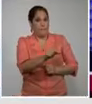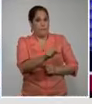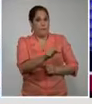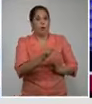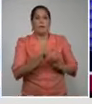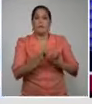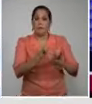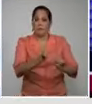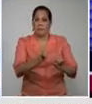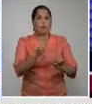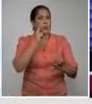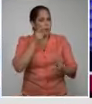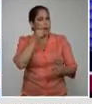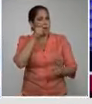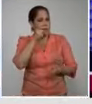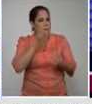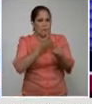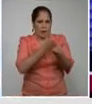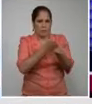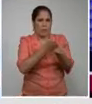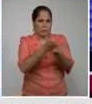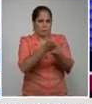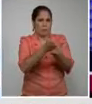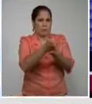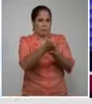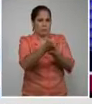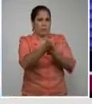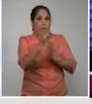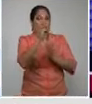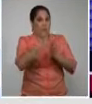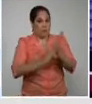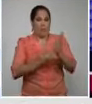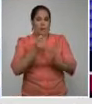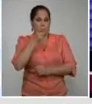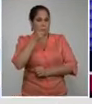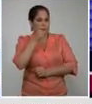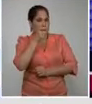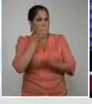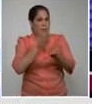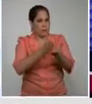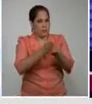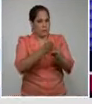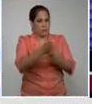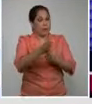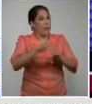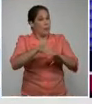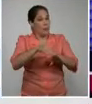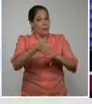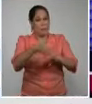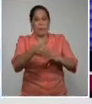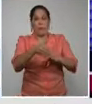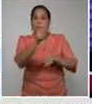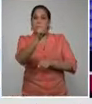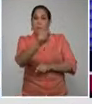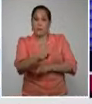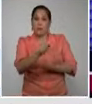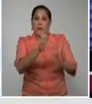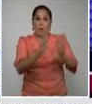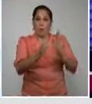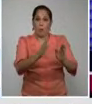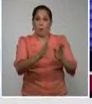él va a ser seguido en el tiempo, según establece el protocolo, hasta 3 meses de seguimiento. Y una vez que este periodo se completa,